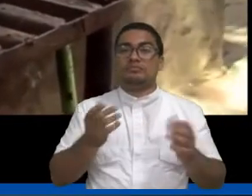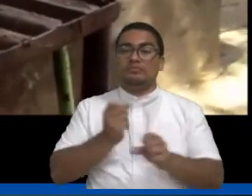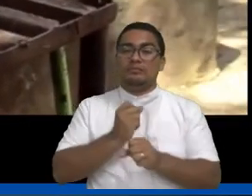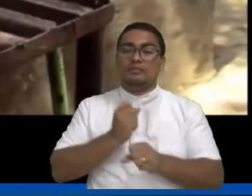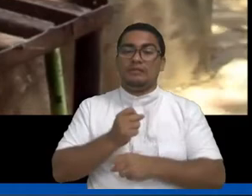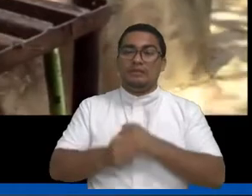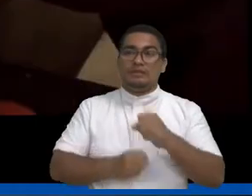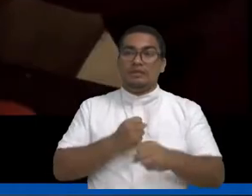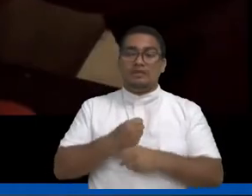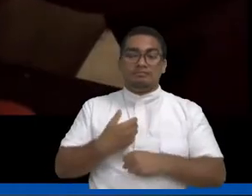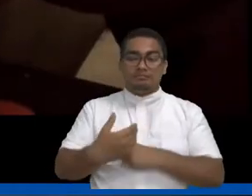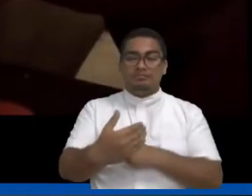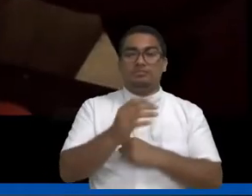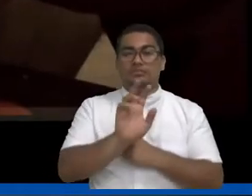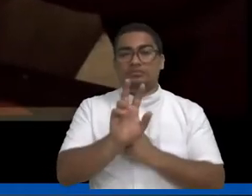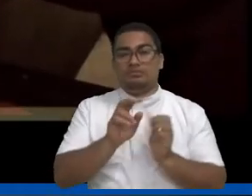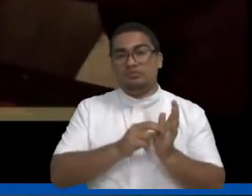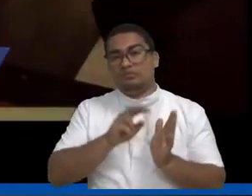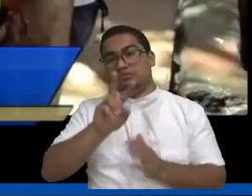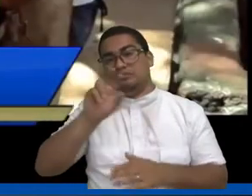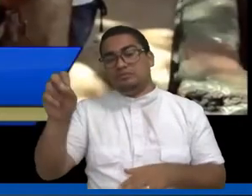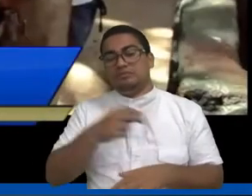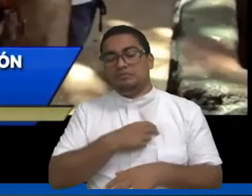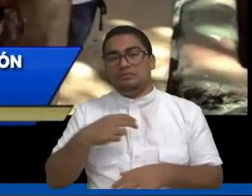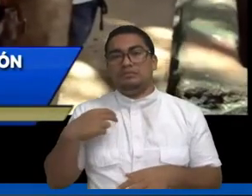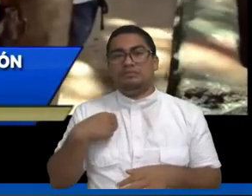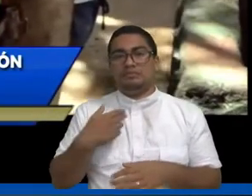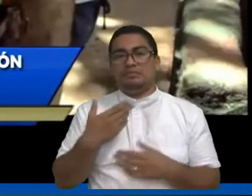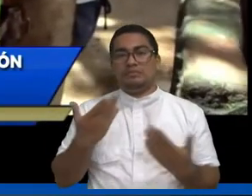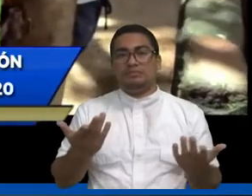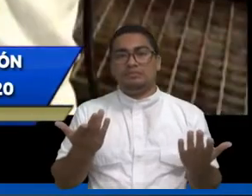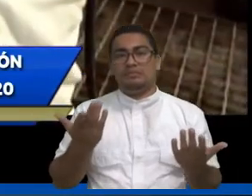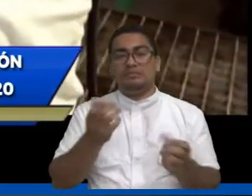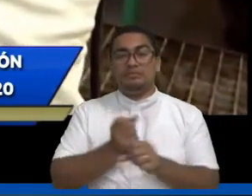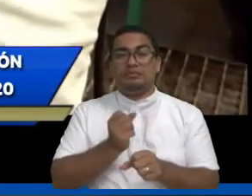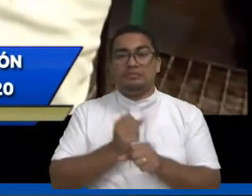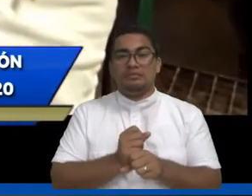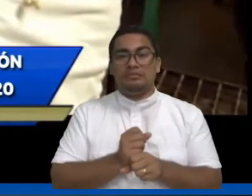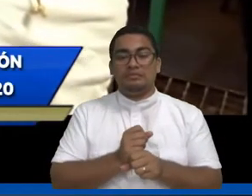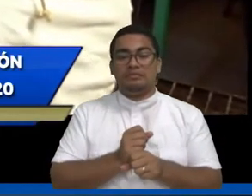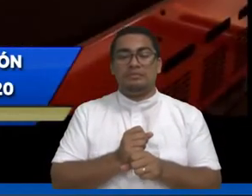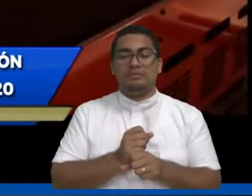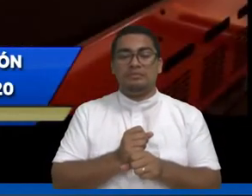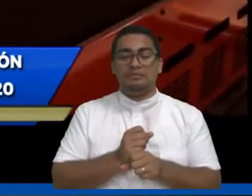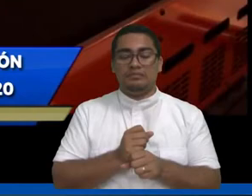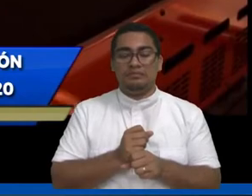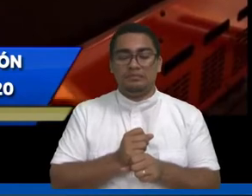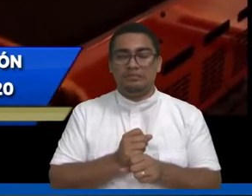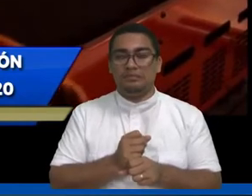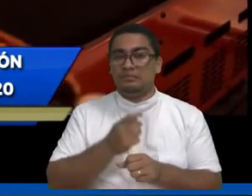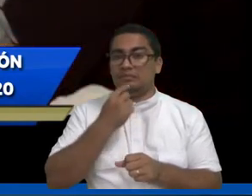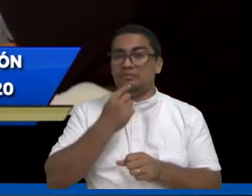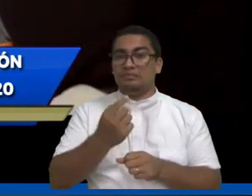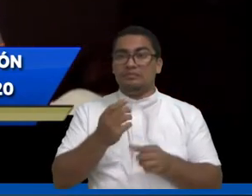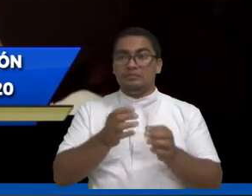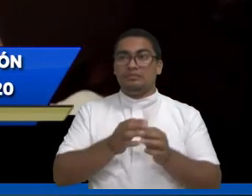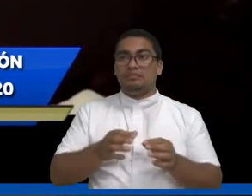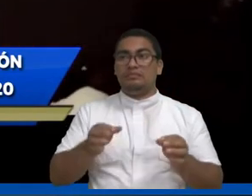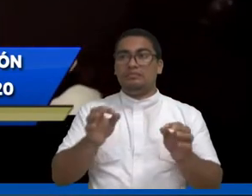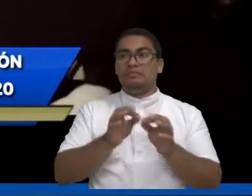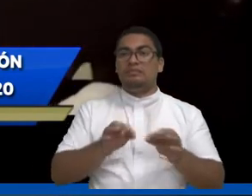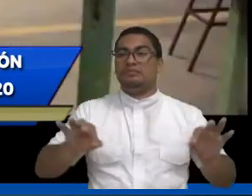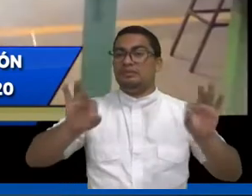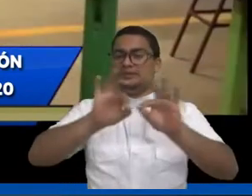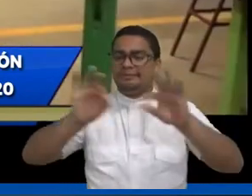para este año 2020 nuestro eje verde claro que se adelante dando un énfasis en